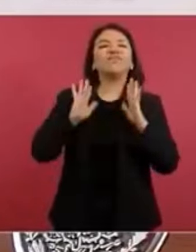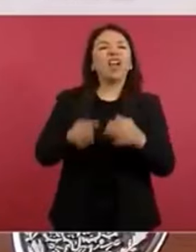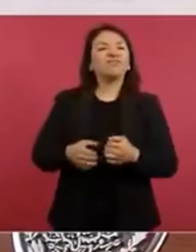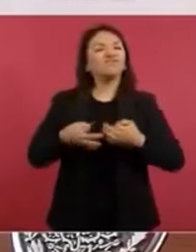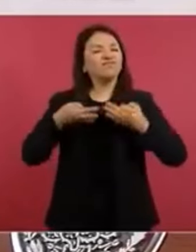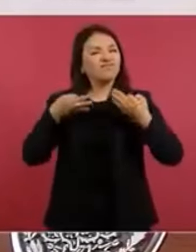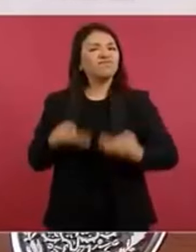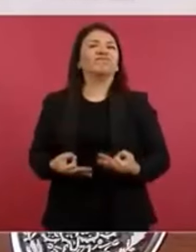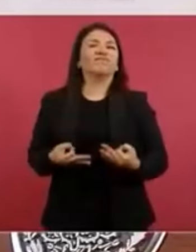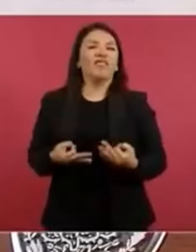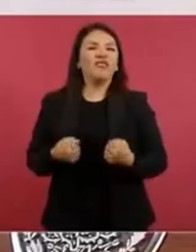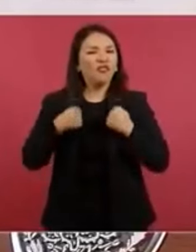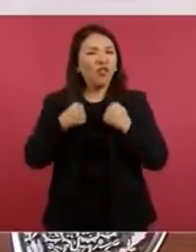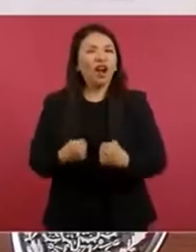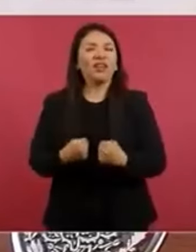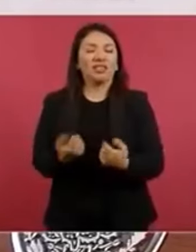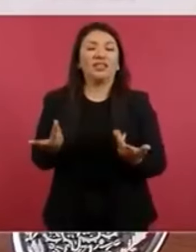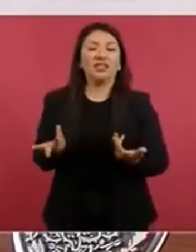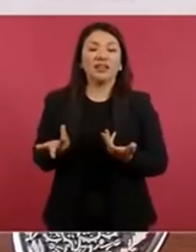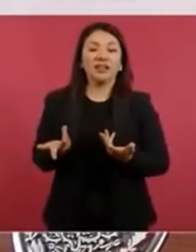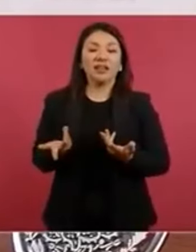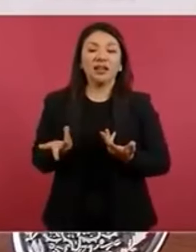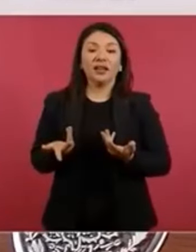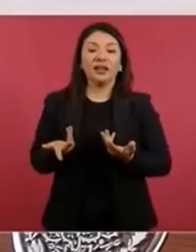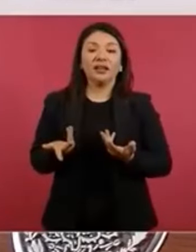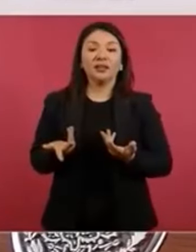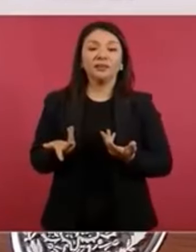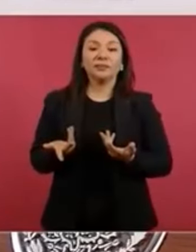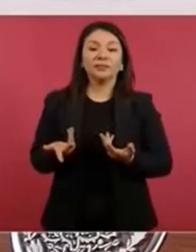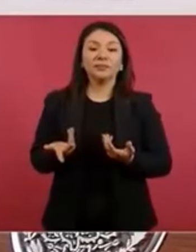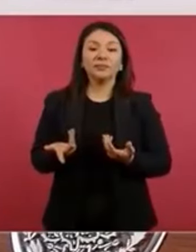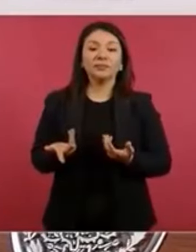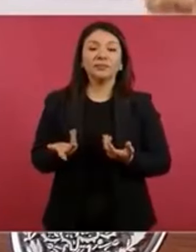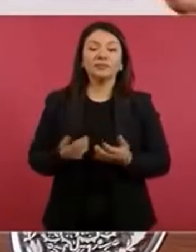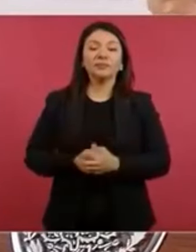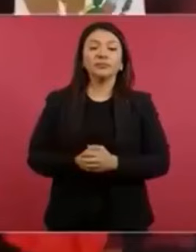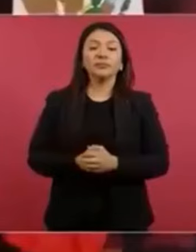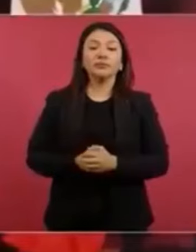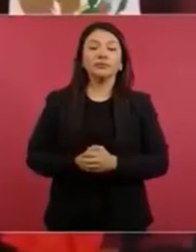Se hizo sentir.